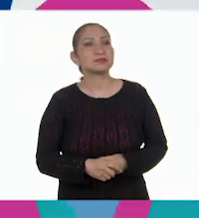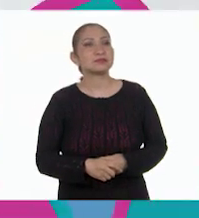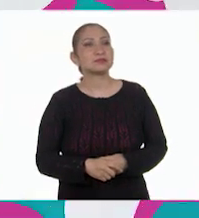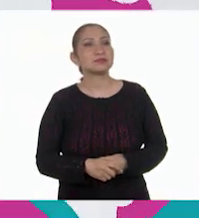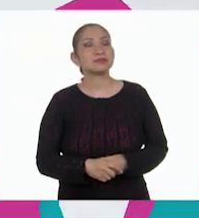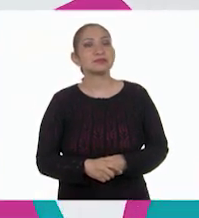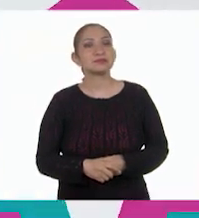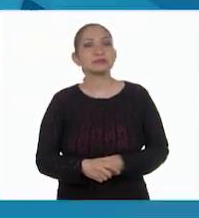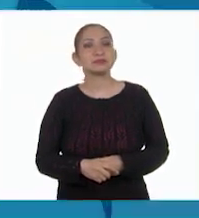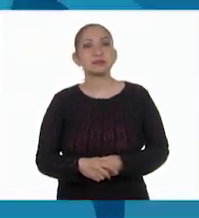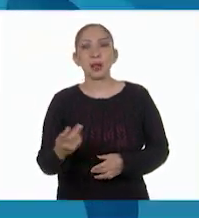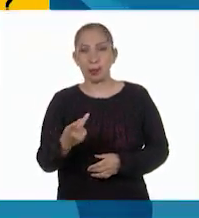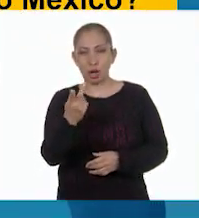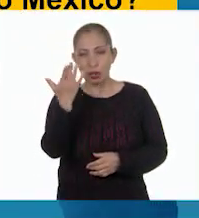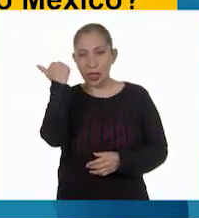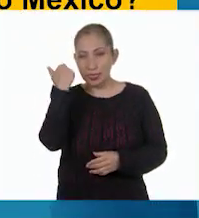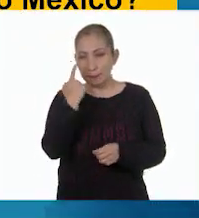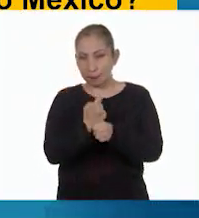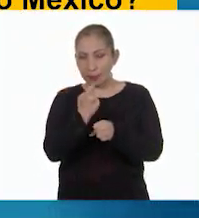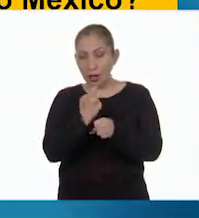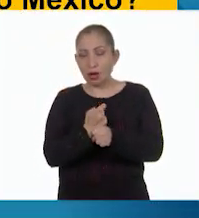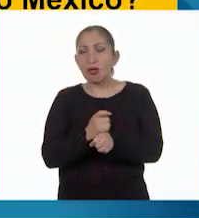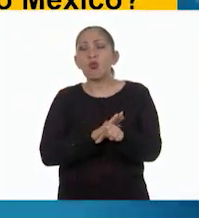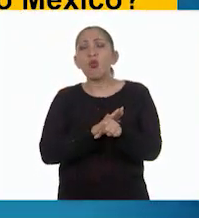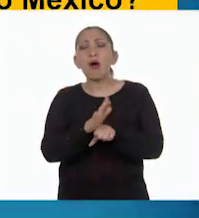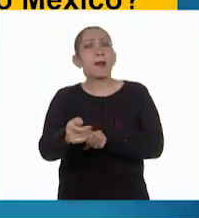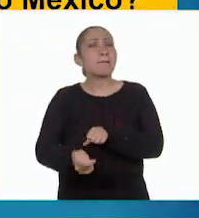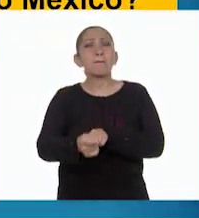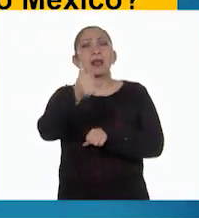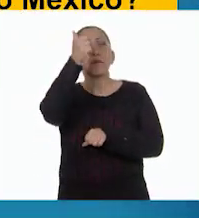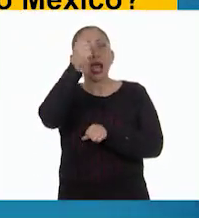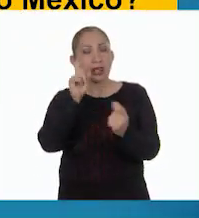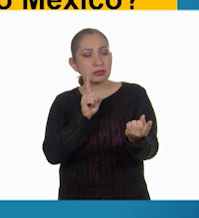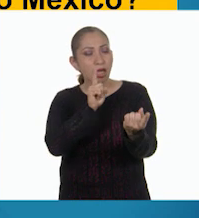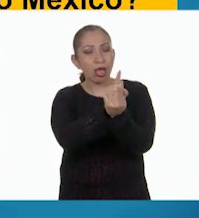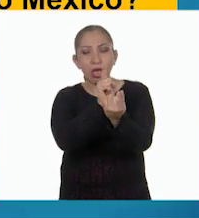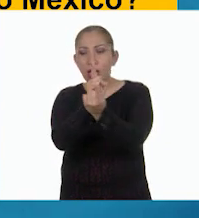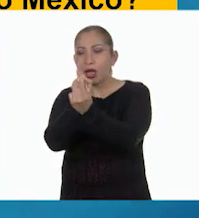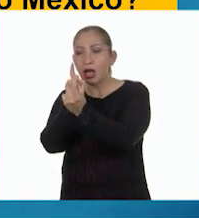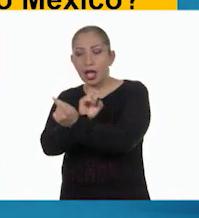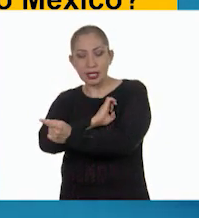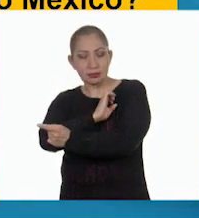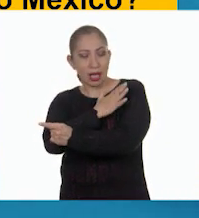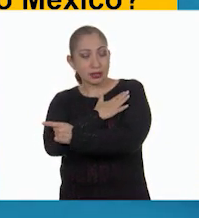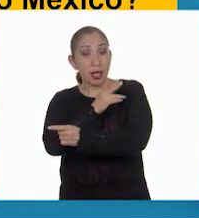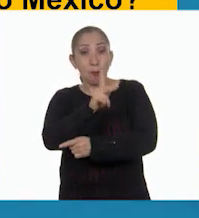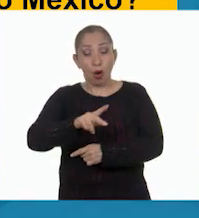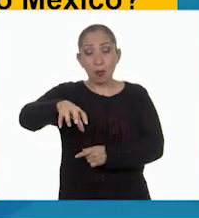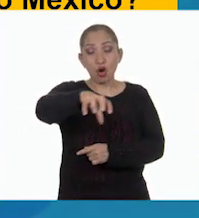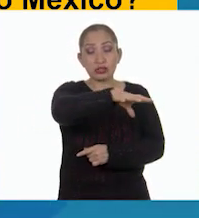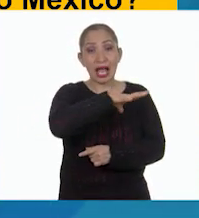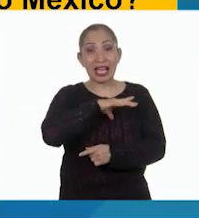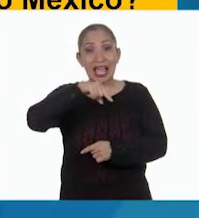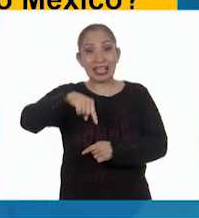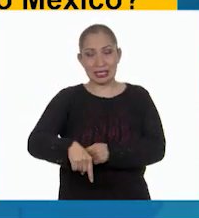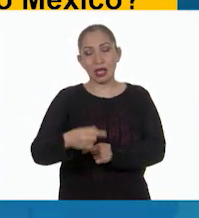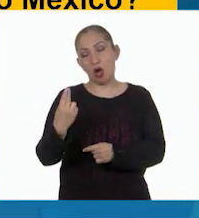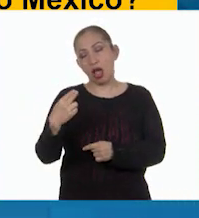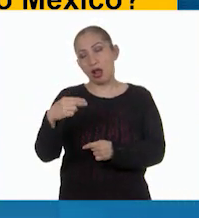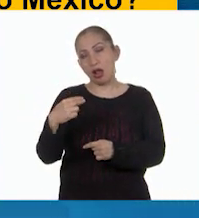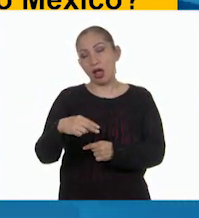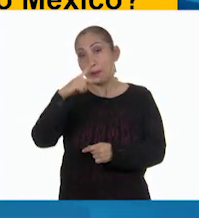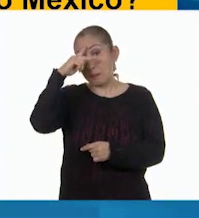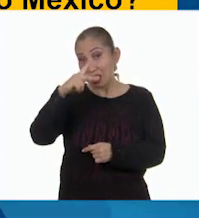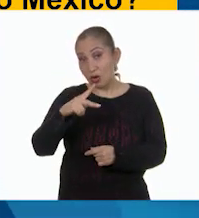bien. La pregunta fue, ¿cuáles fueron los primeros contactos entre los españoles y los pueblos que habitaban lo que ahora